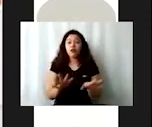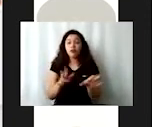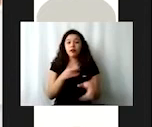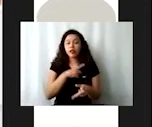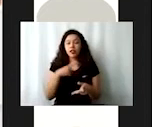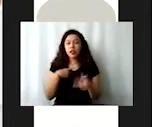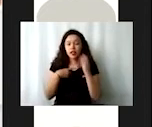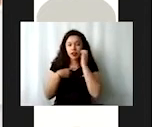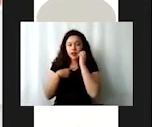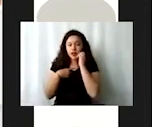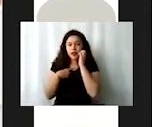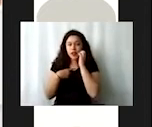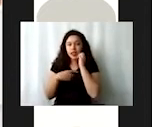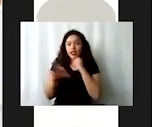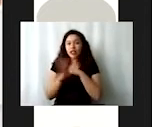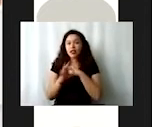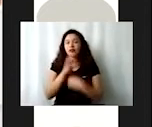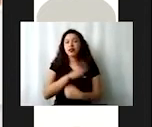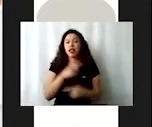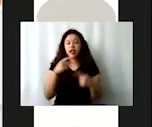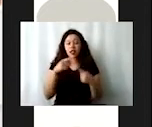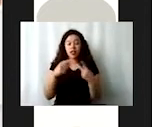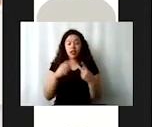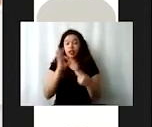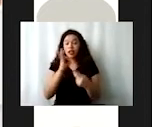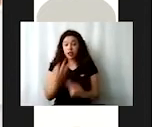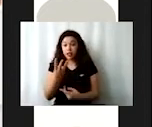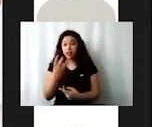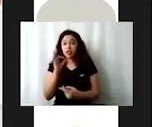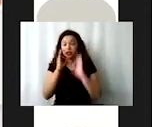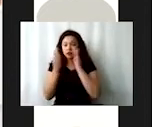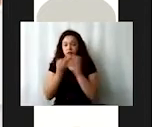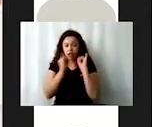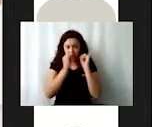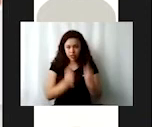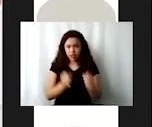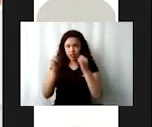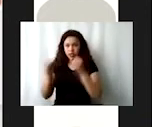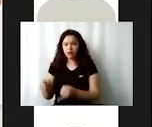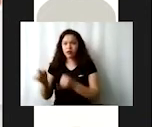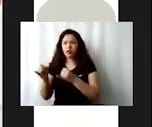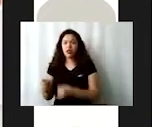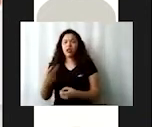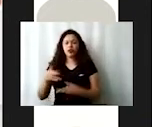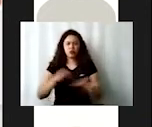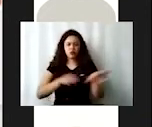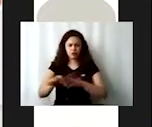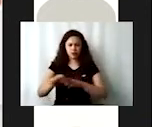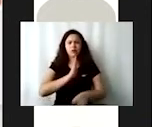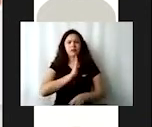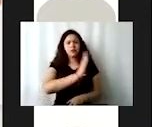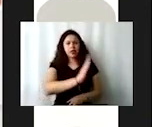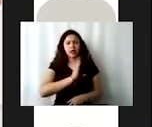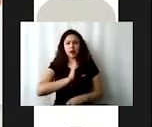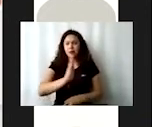ser a través de 3 maneras. Las individuales, con cada uno de sus trabajadores, que es la que